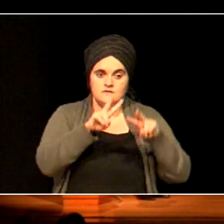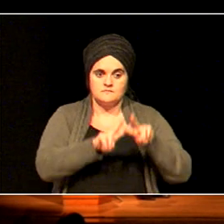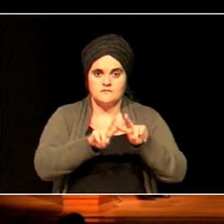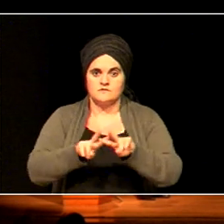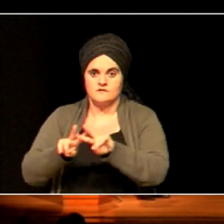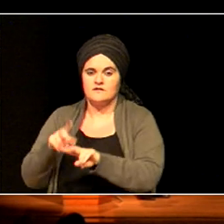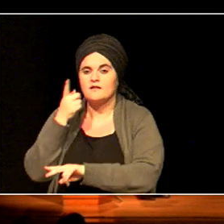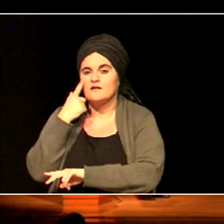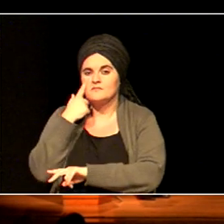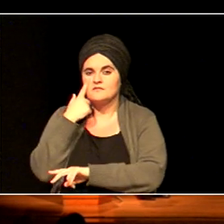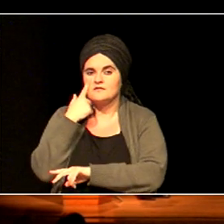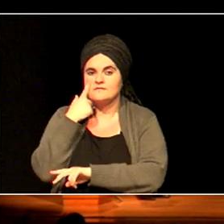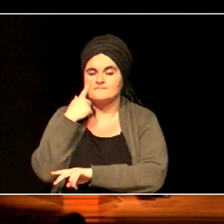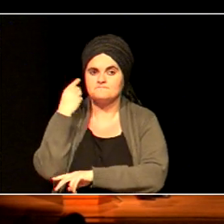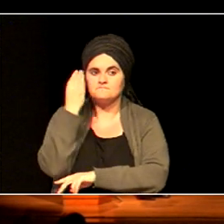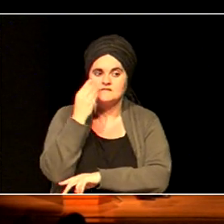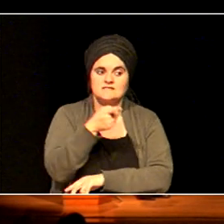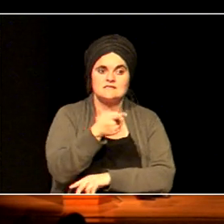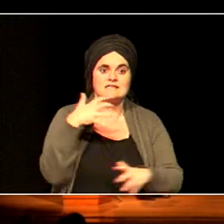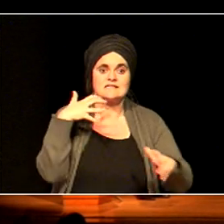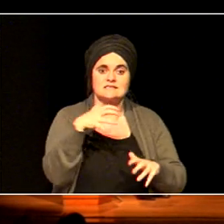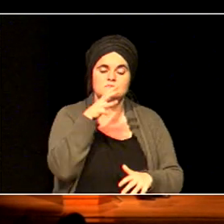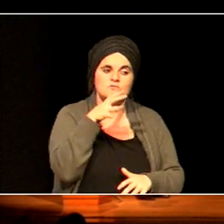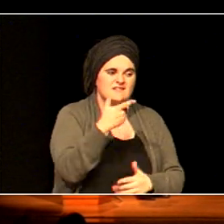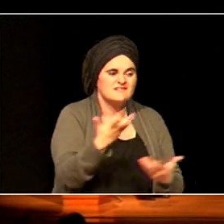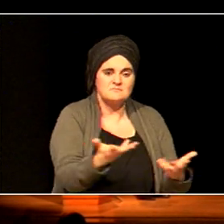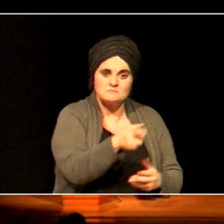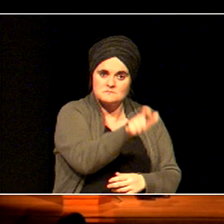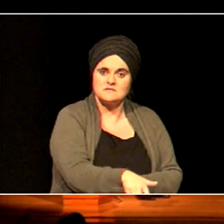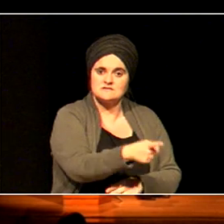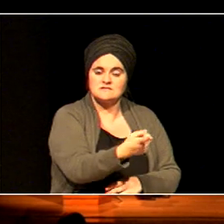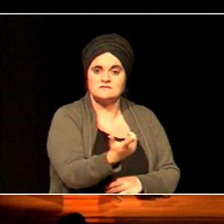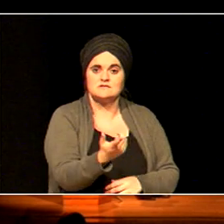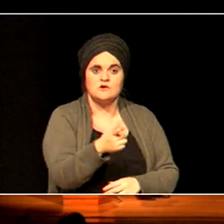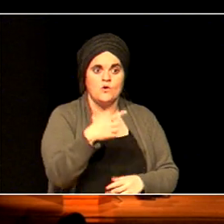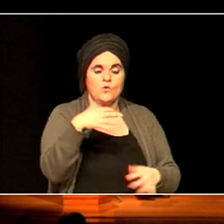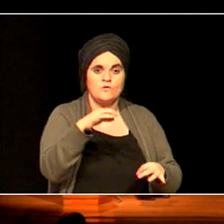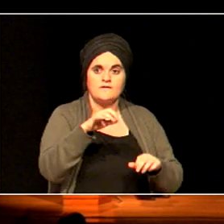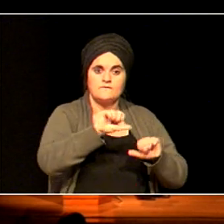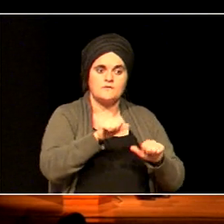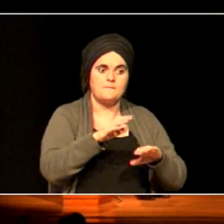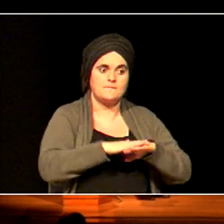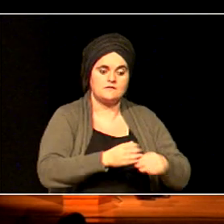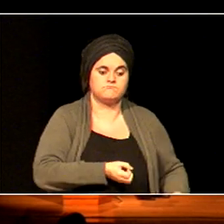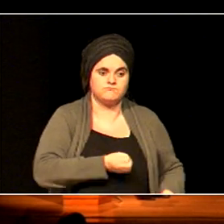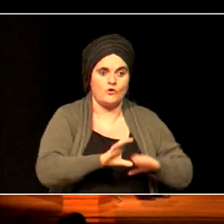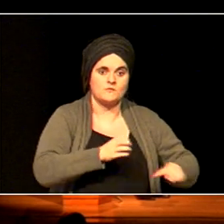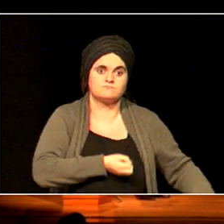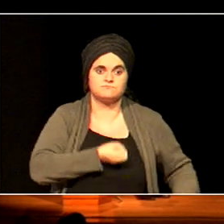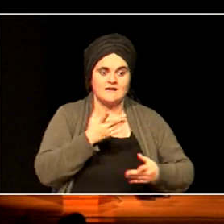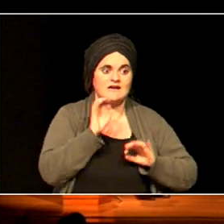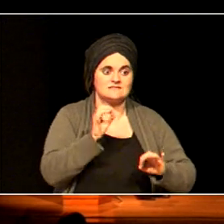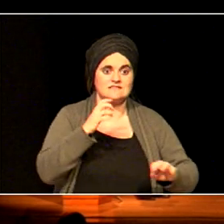ayudar a pensar en qué es lo que le está pasando a ese niño, ¿no? Y que él, la única manera que tiene de comunicarlo es a través de la crisis y a través de